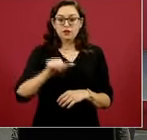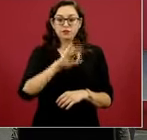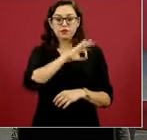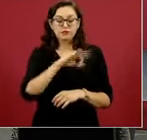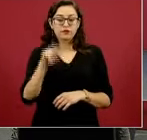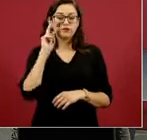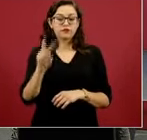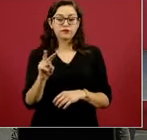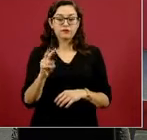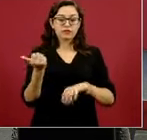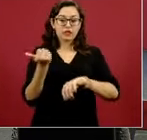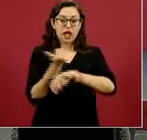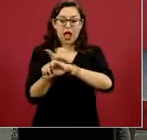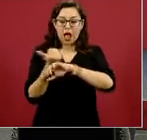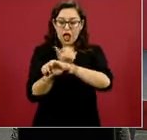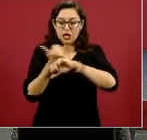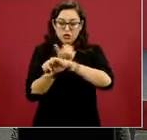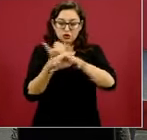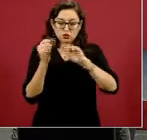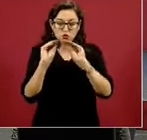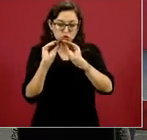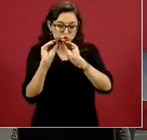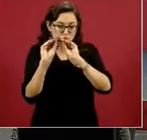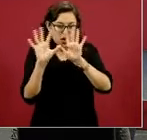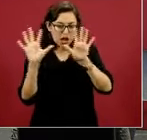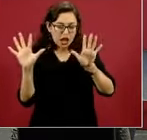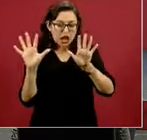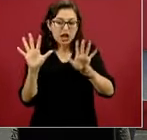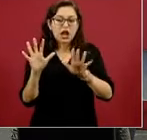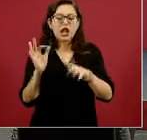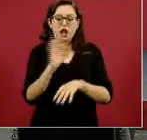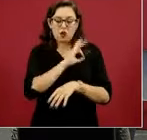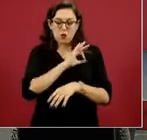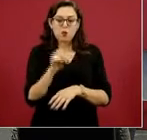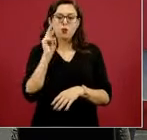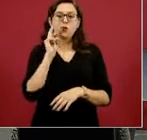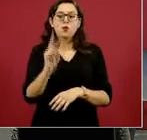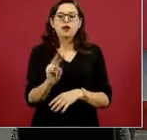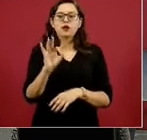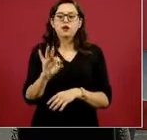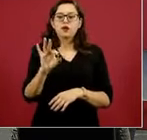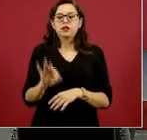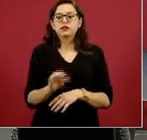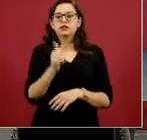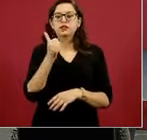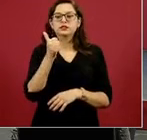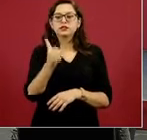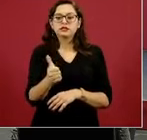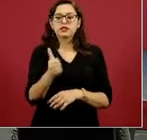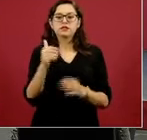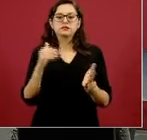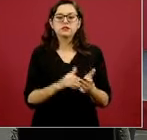la semana 40, esta proporción de casos en este color azul, que